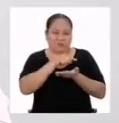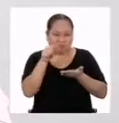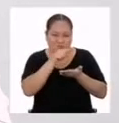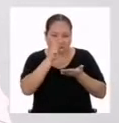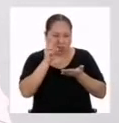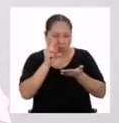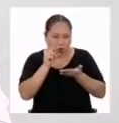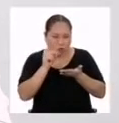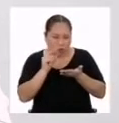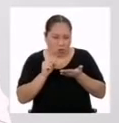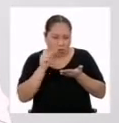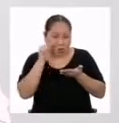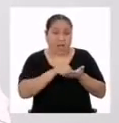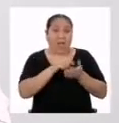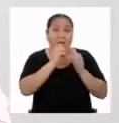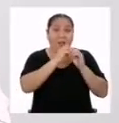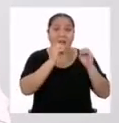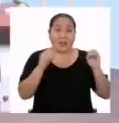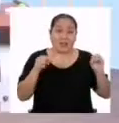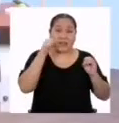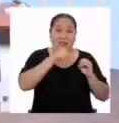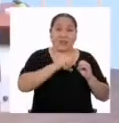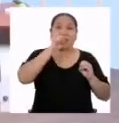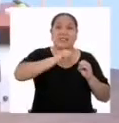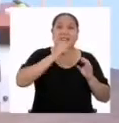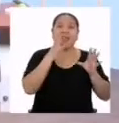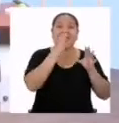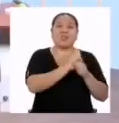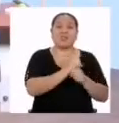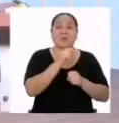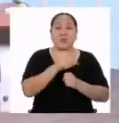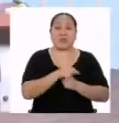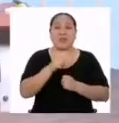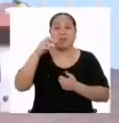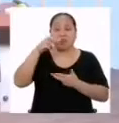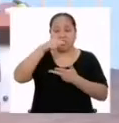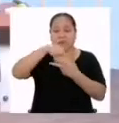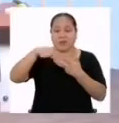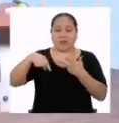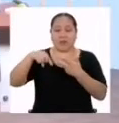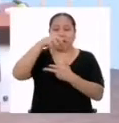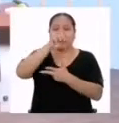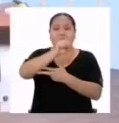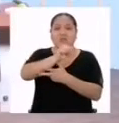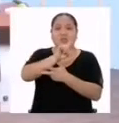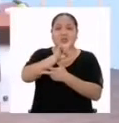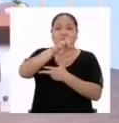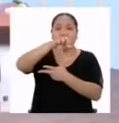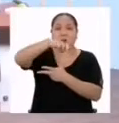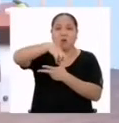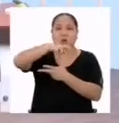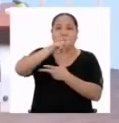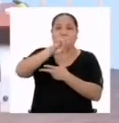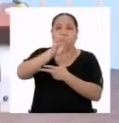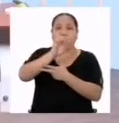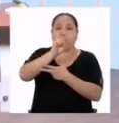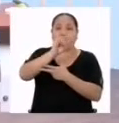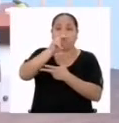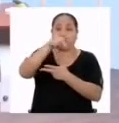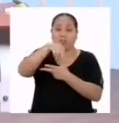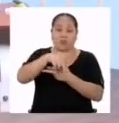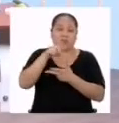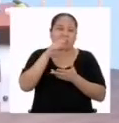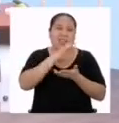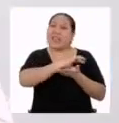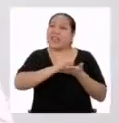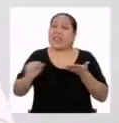que aparece de forma explícita en él. Por eso se llama macrorregla de supresión, porque consiste en suprimir oraciones que